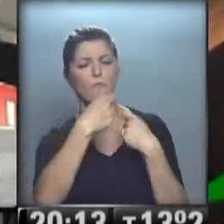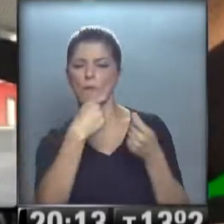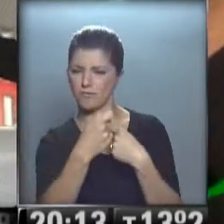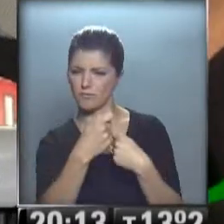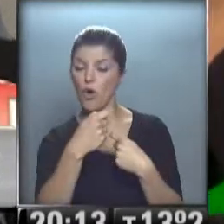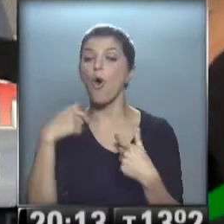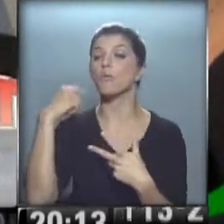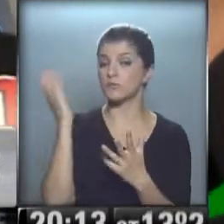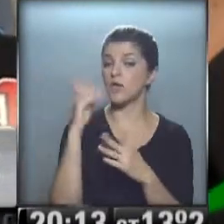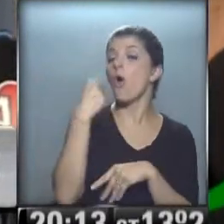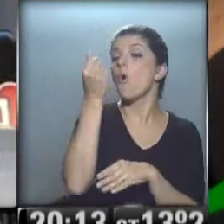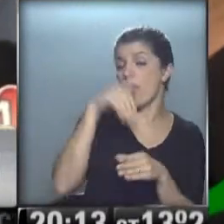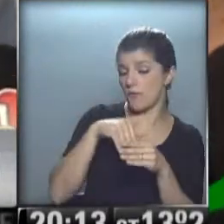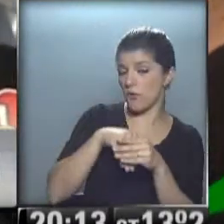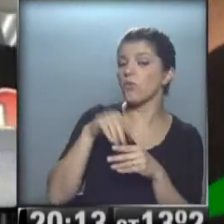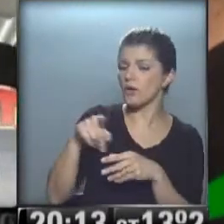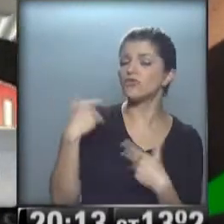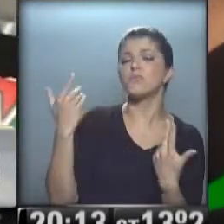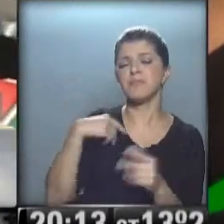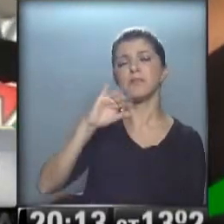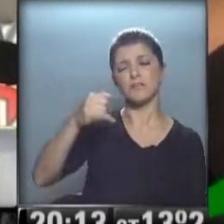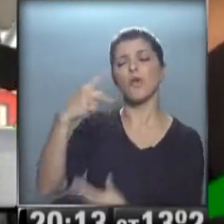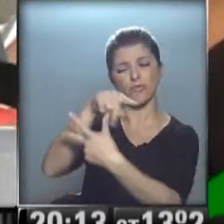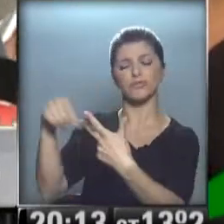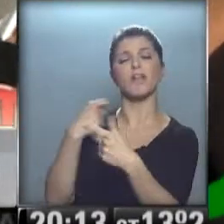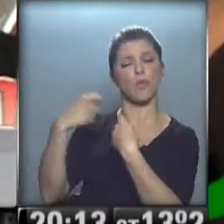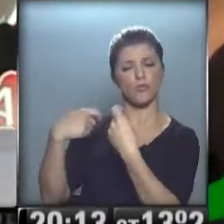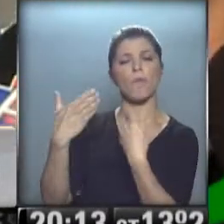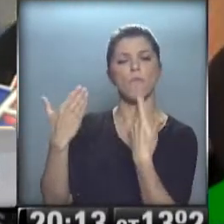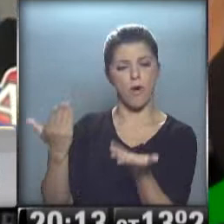los fondos buitres con quien estarían dispuestos a negociar para encontrar